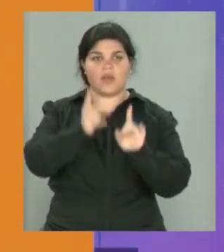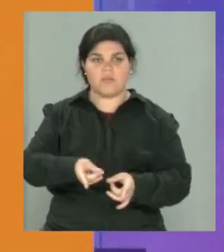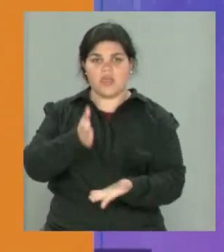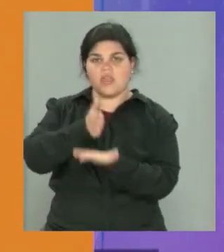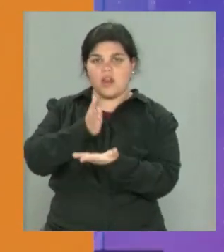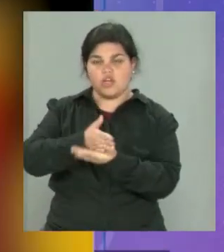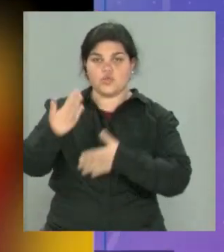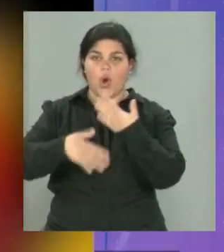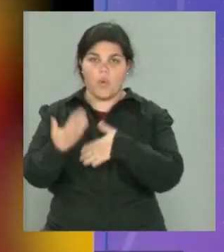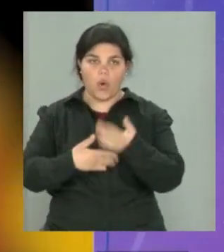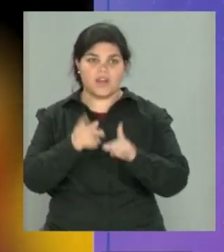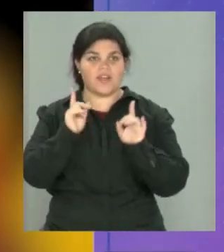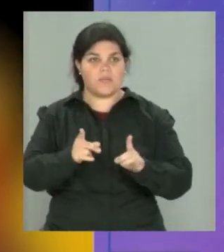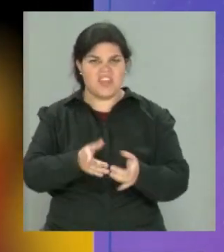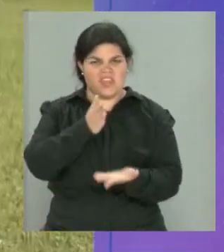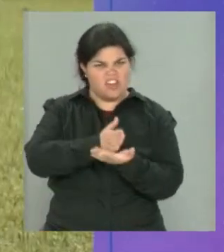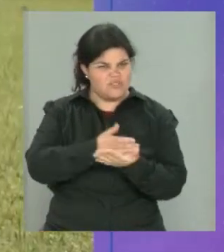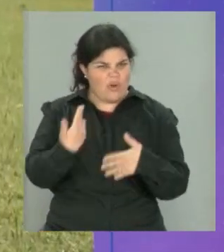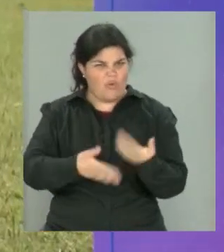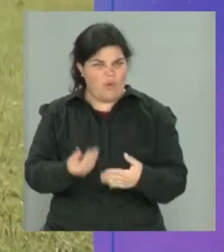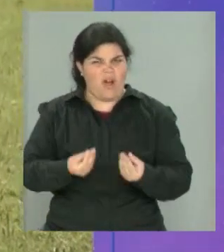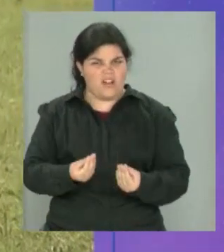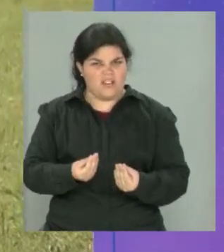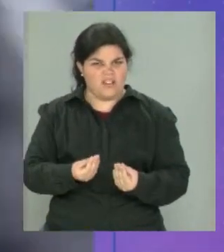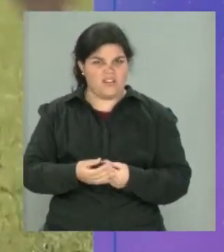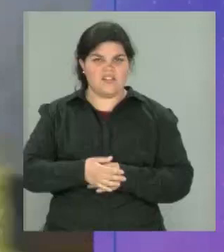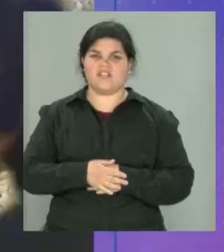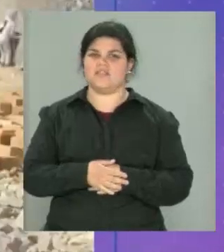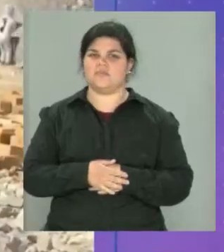jugar, derecho a jugar.